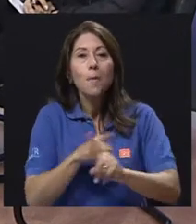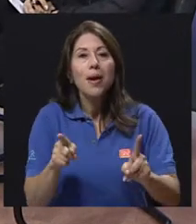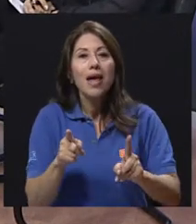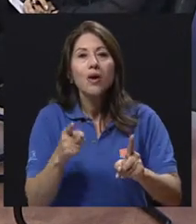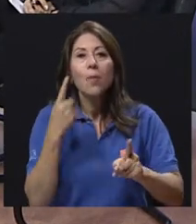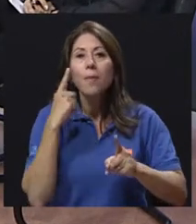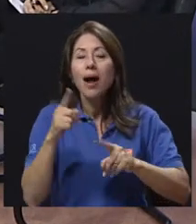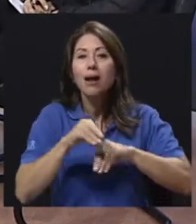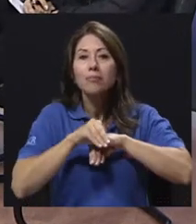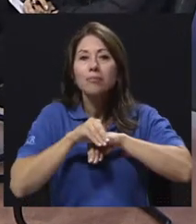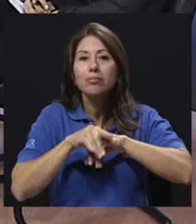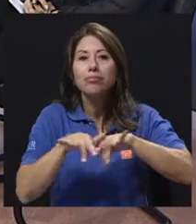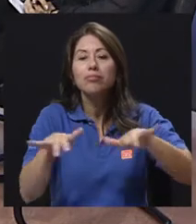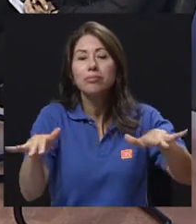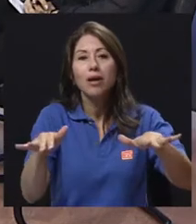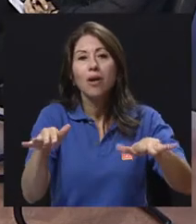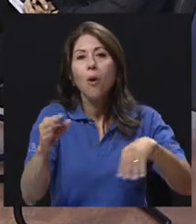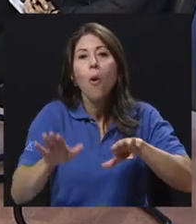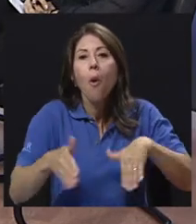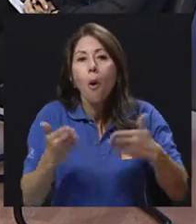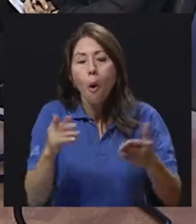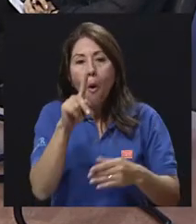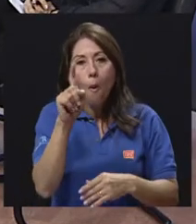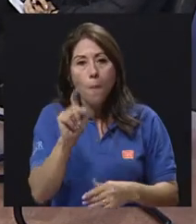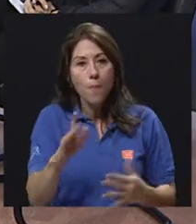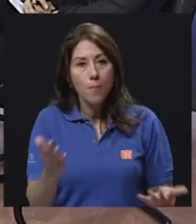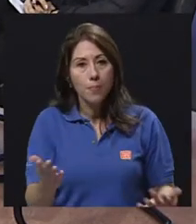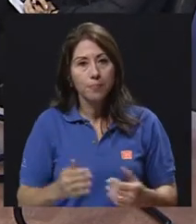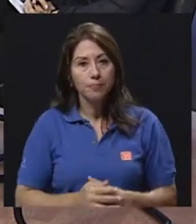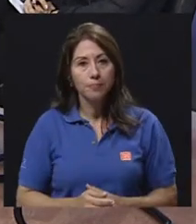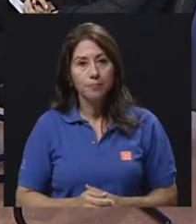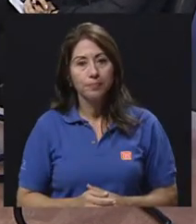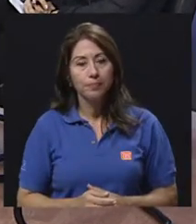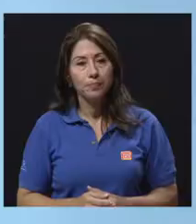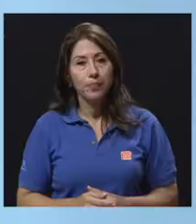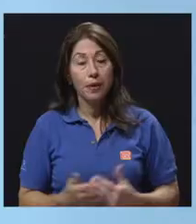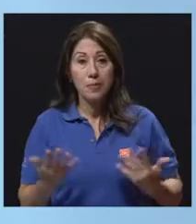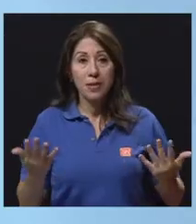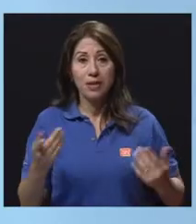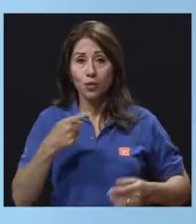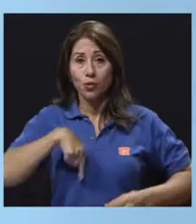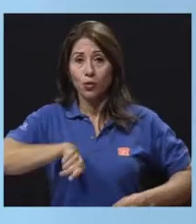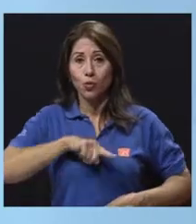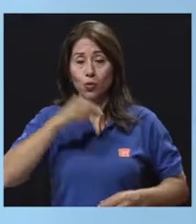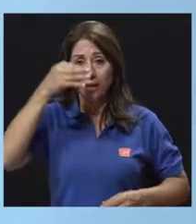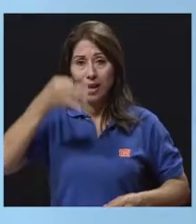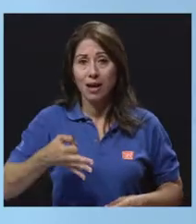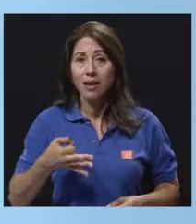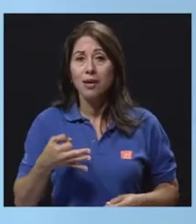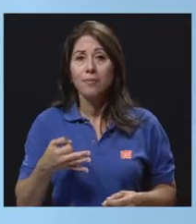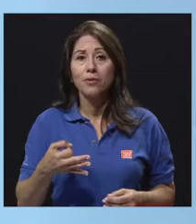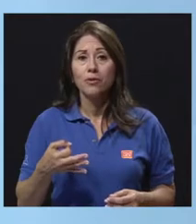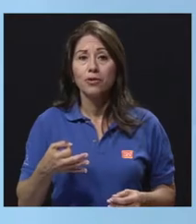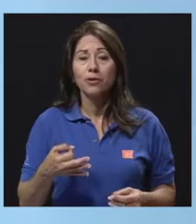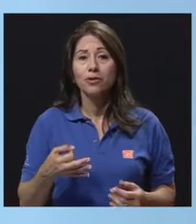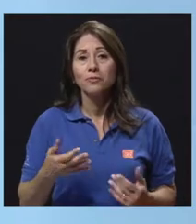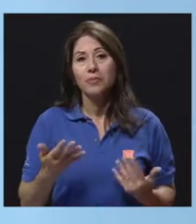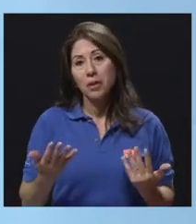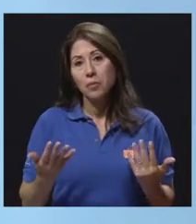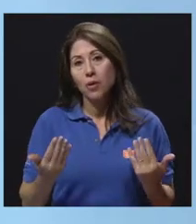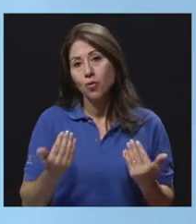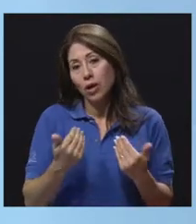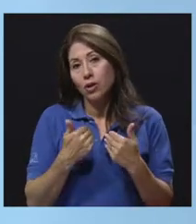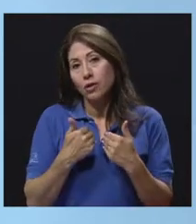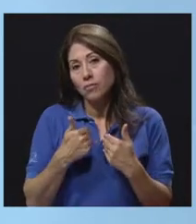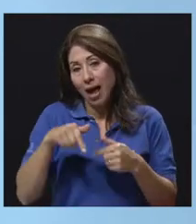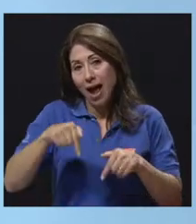de la distribución futura del documental? Sí, nosotros creemos, ¿verdad? Tuvimos